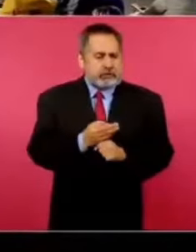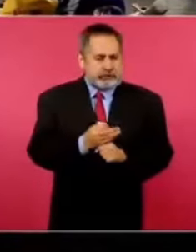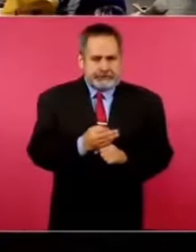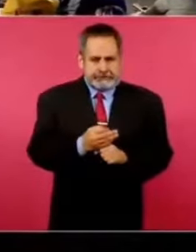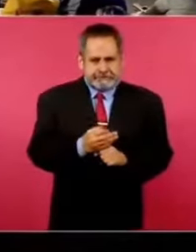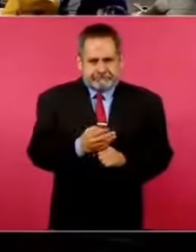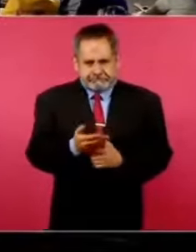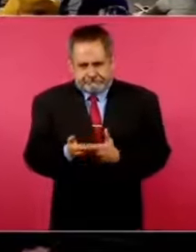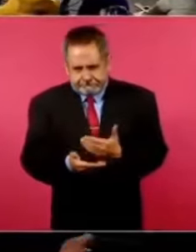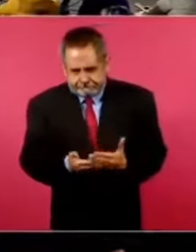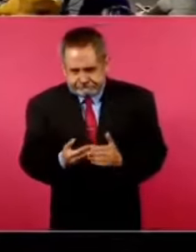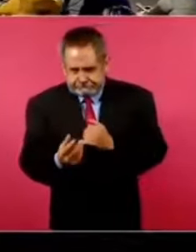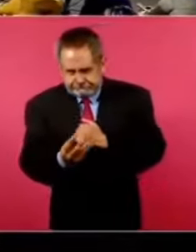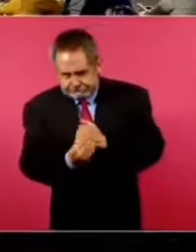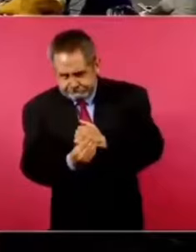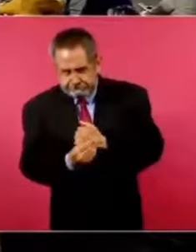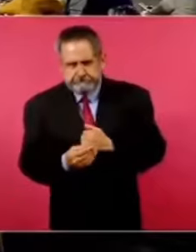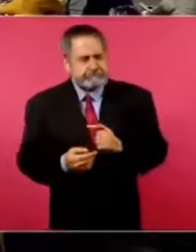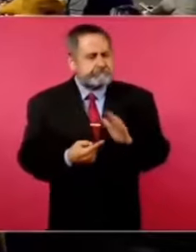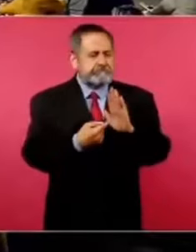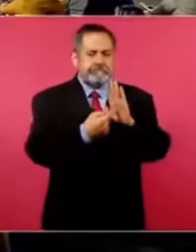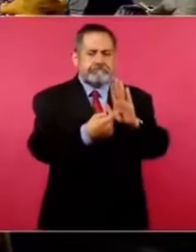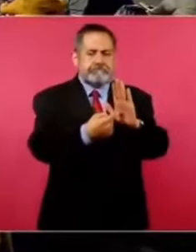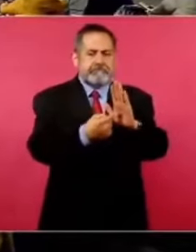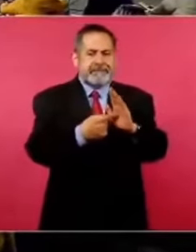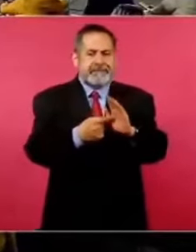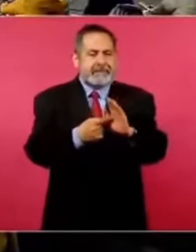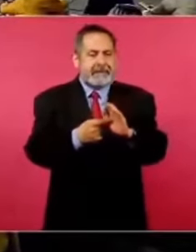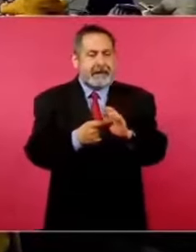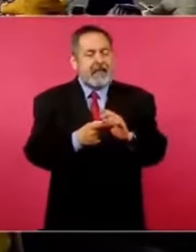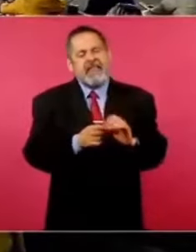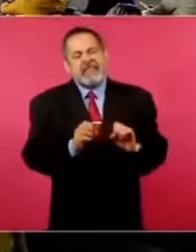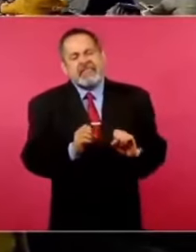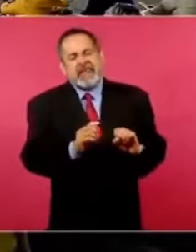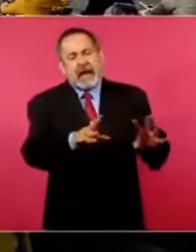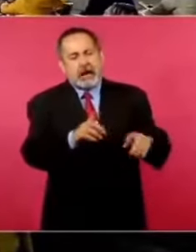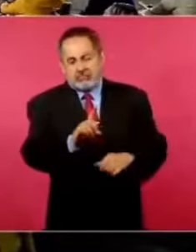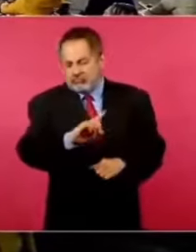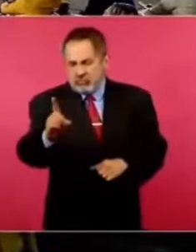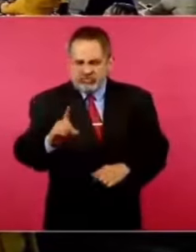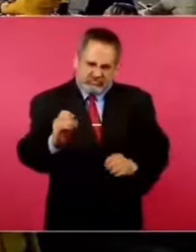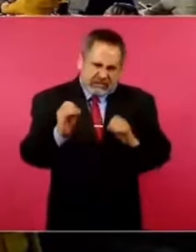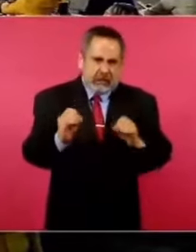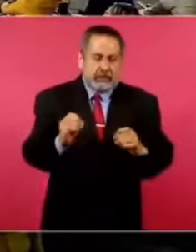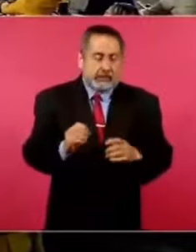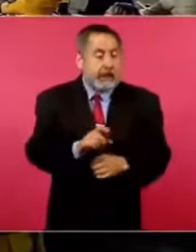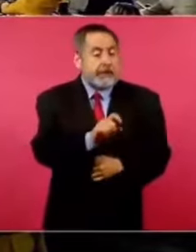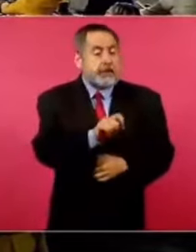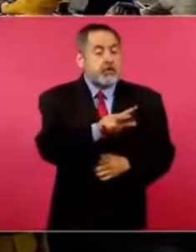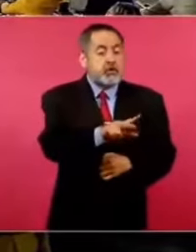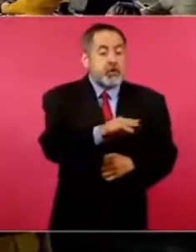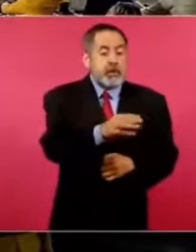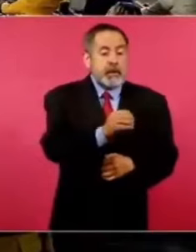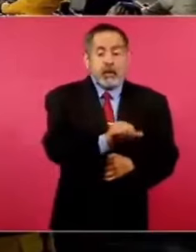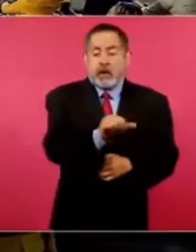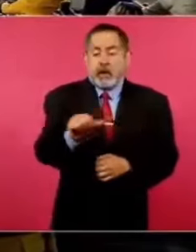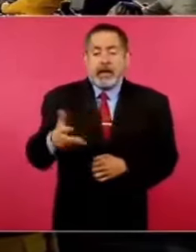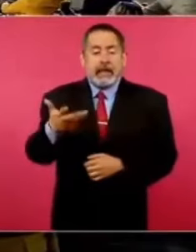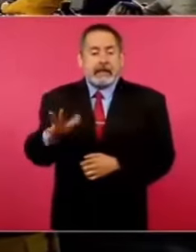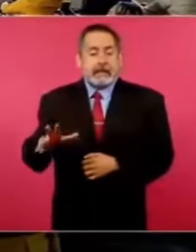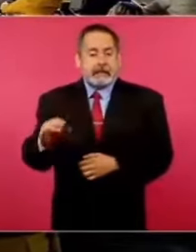El Avance de impunidad esto 28 de mayo al 10 de